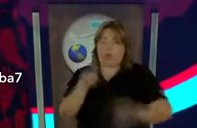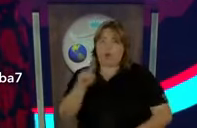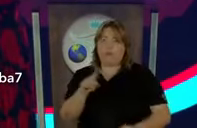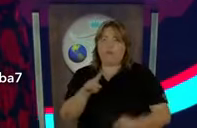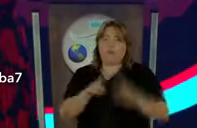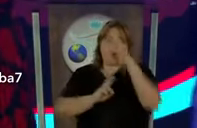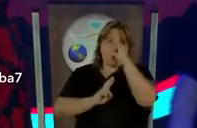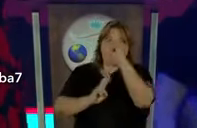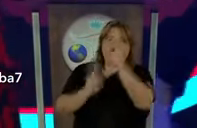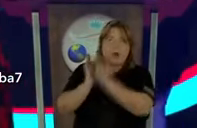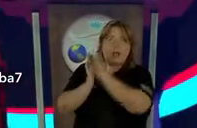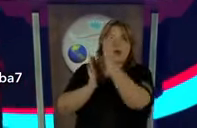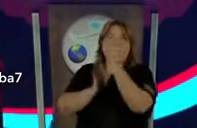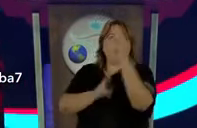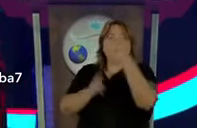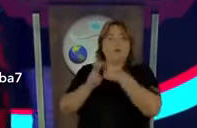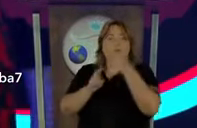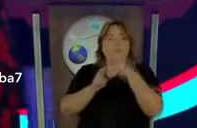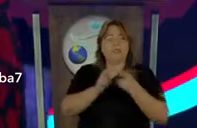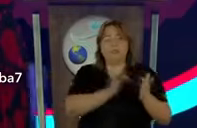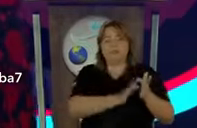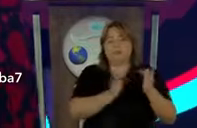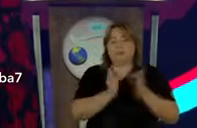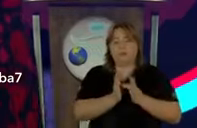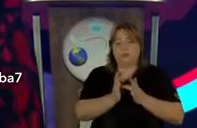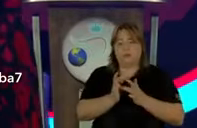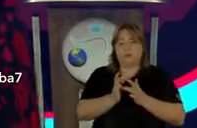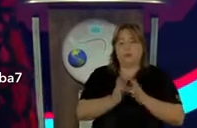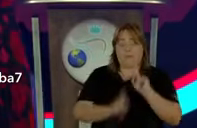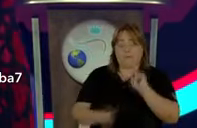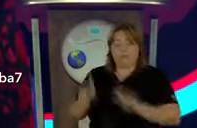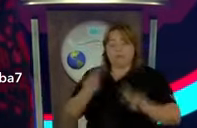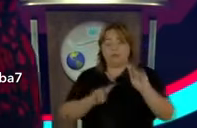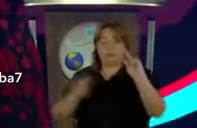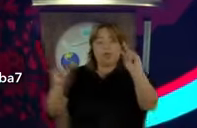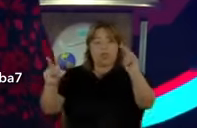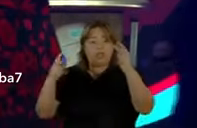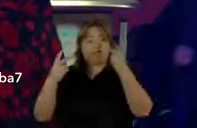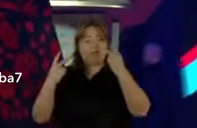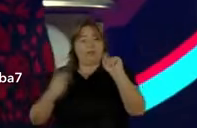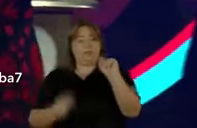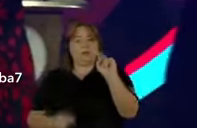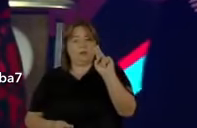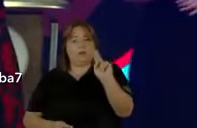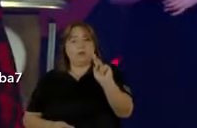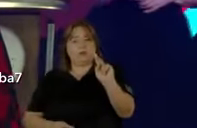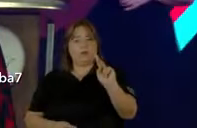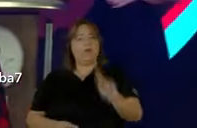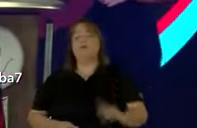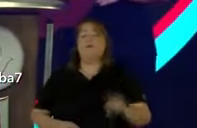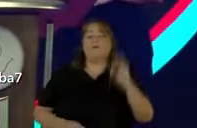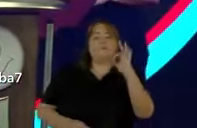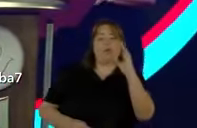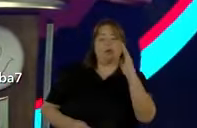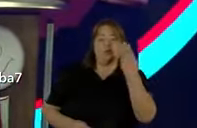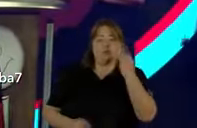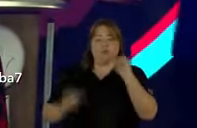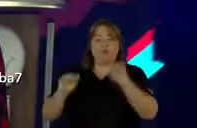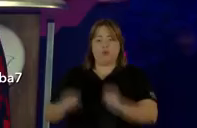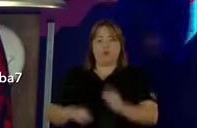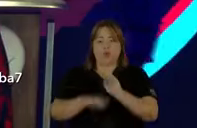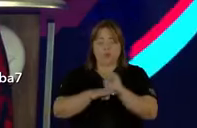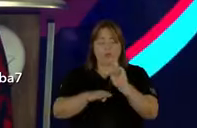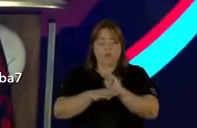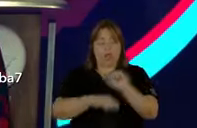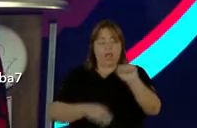honra en el nombre de Jesús. Amén. Los que están a través de la televisión o de Facebook pueden hacerlo a través de